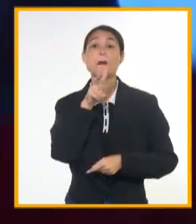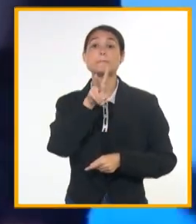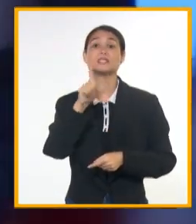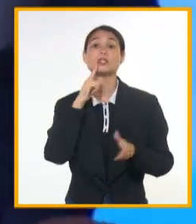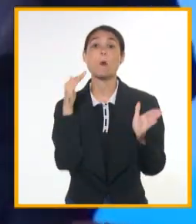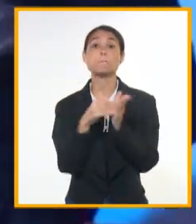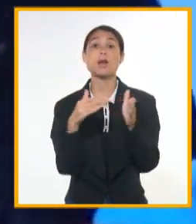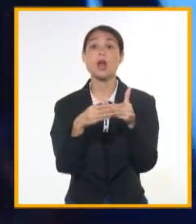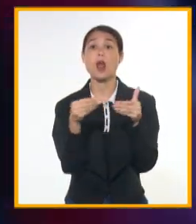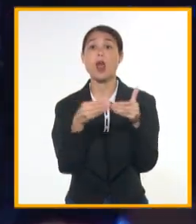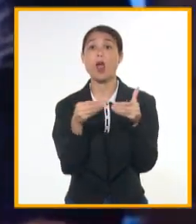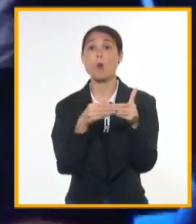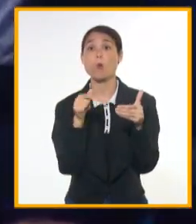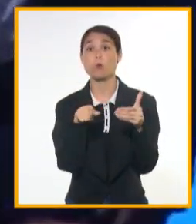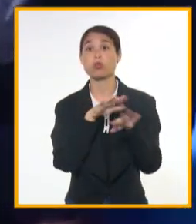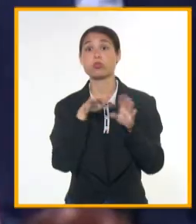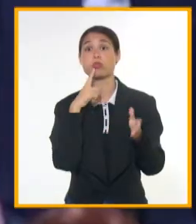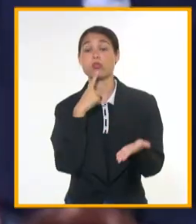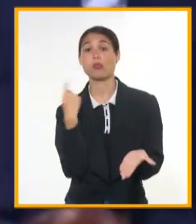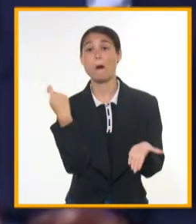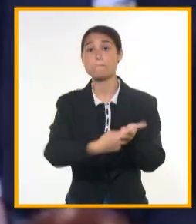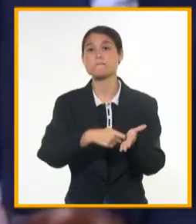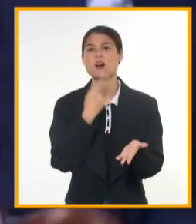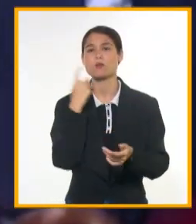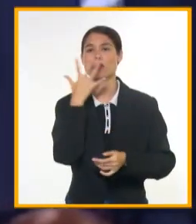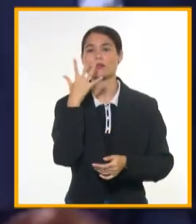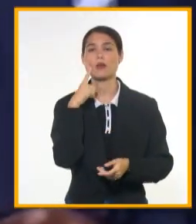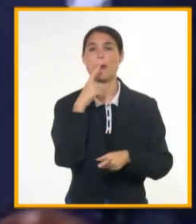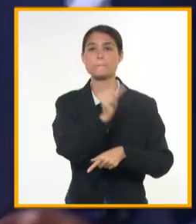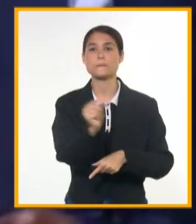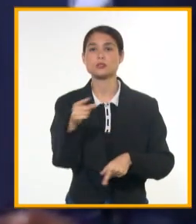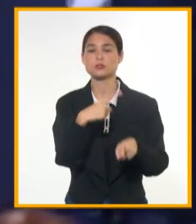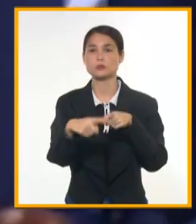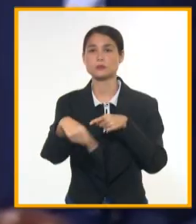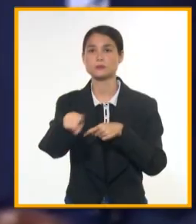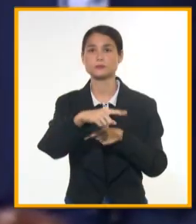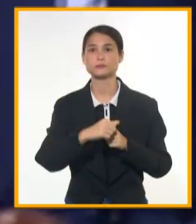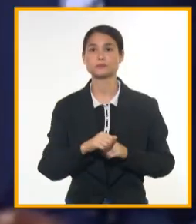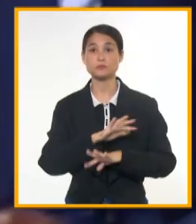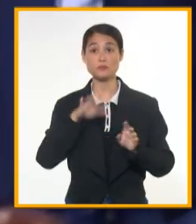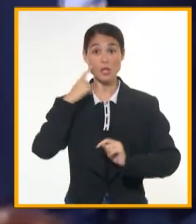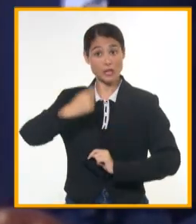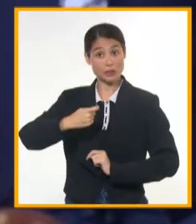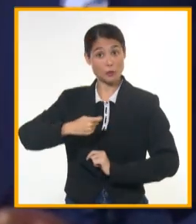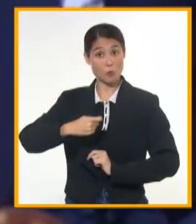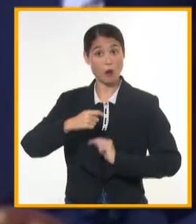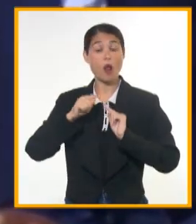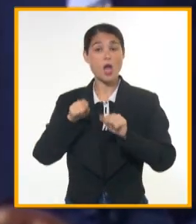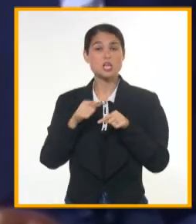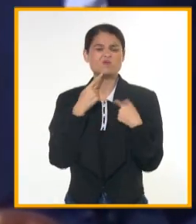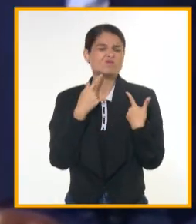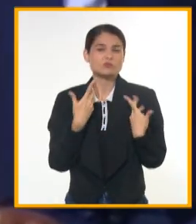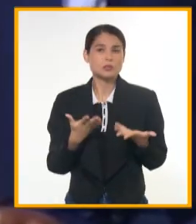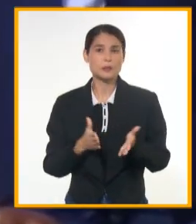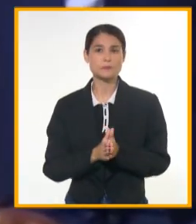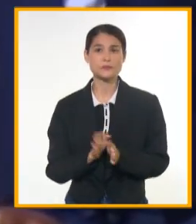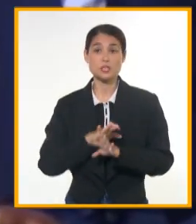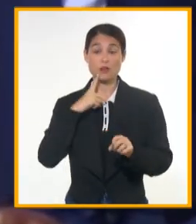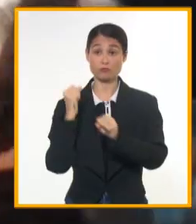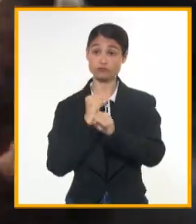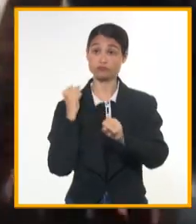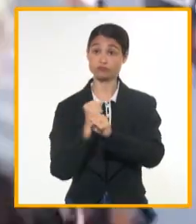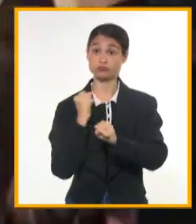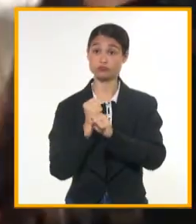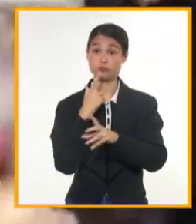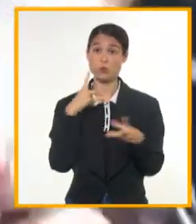cada eurodiputado para pagar a sus asistentes parlamentarios. Pero el tribunal consideró que en realidad trabajaron para el